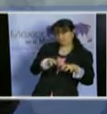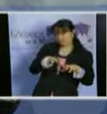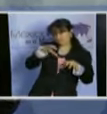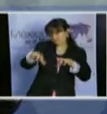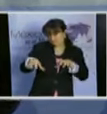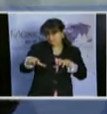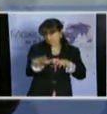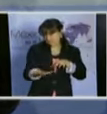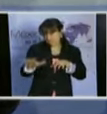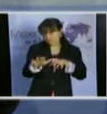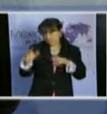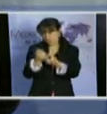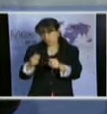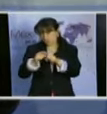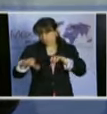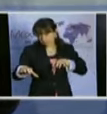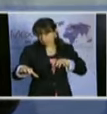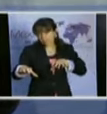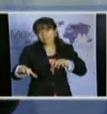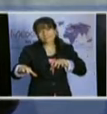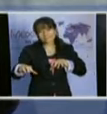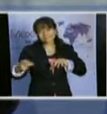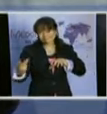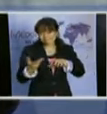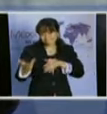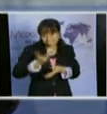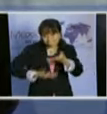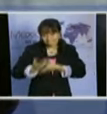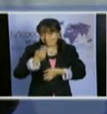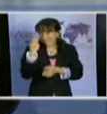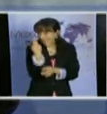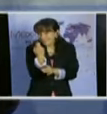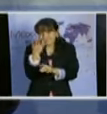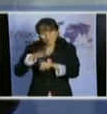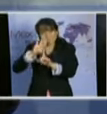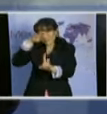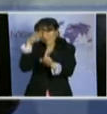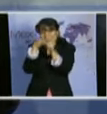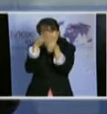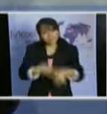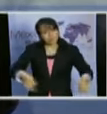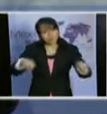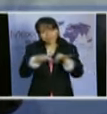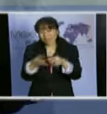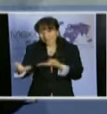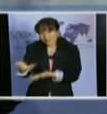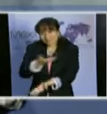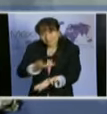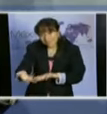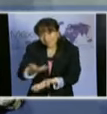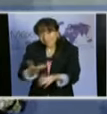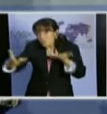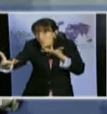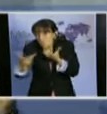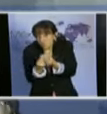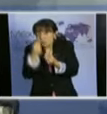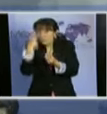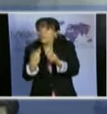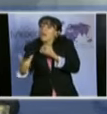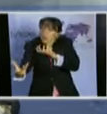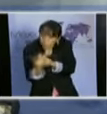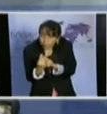sido el punto nodal para poder estar en condiciones de poner las reglas, en dónde, cuándo,